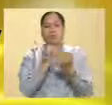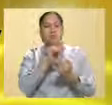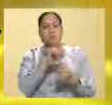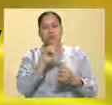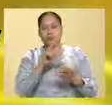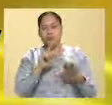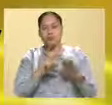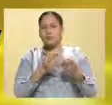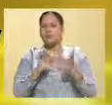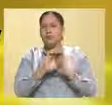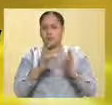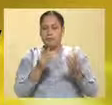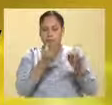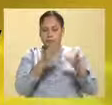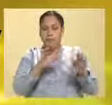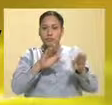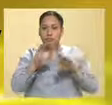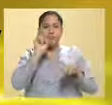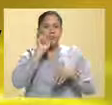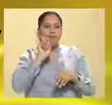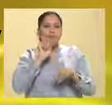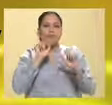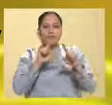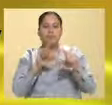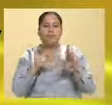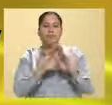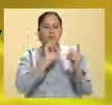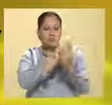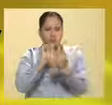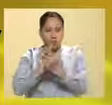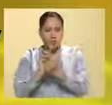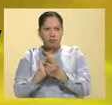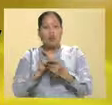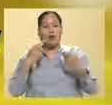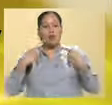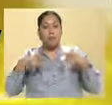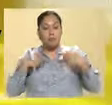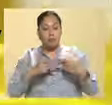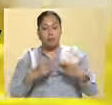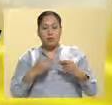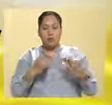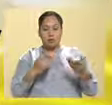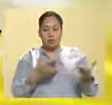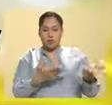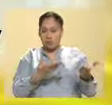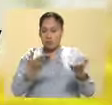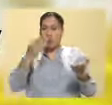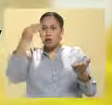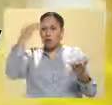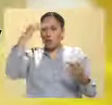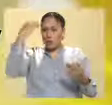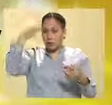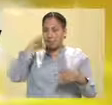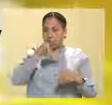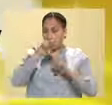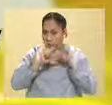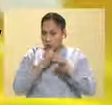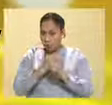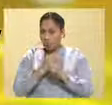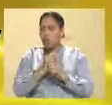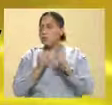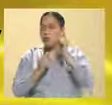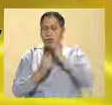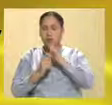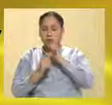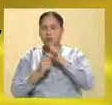básicas, ¿no?, de la oferta del trabajo sexual y del consumo del mismo es que la persona que está ofreciendo su servicio sea mayor de edad, lo haga